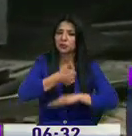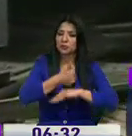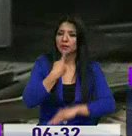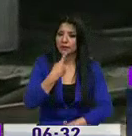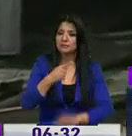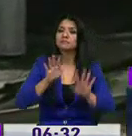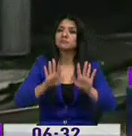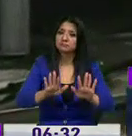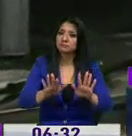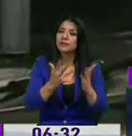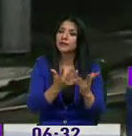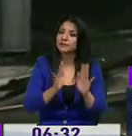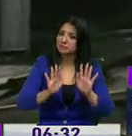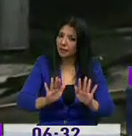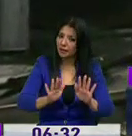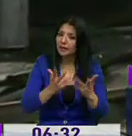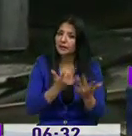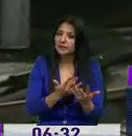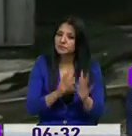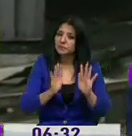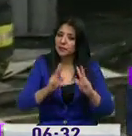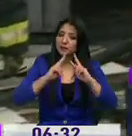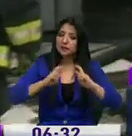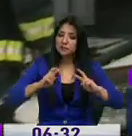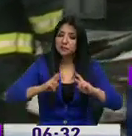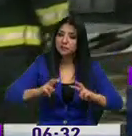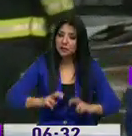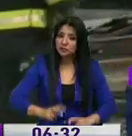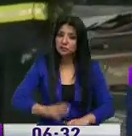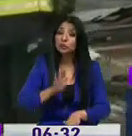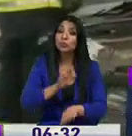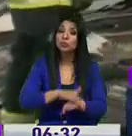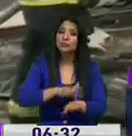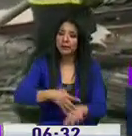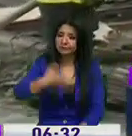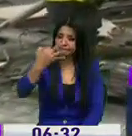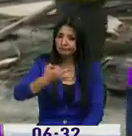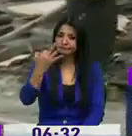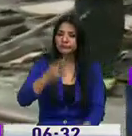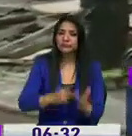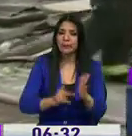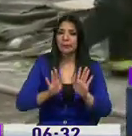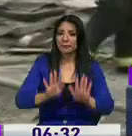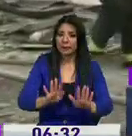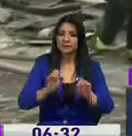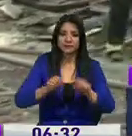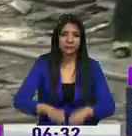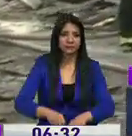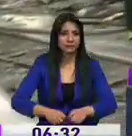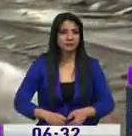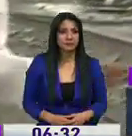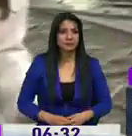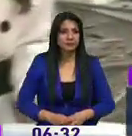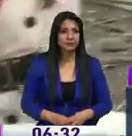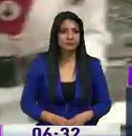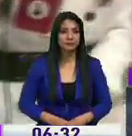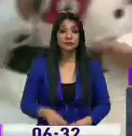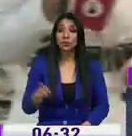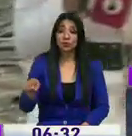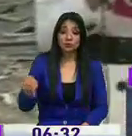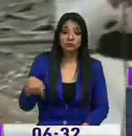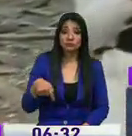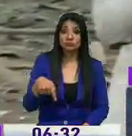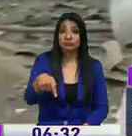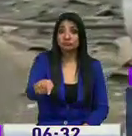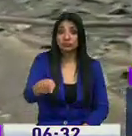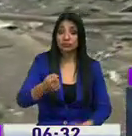señalado que van a investigar el hecho para determinar en realidad cuáles habrían sido las causas de este incidente para quienes van a transitar por